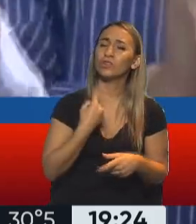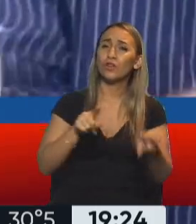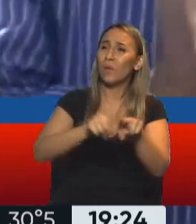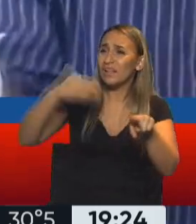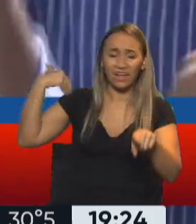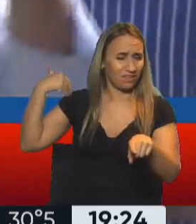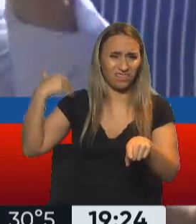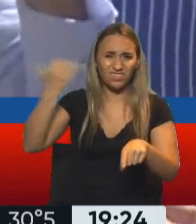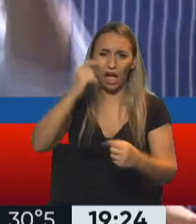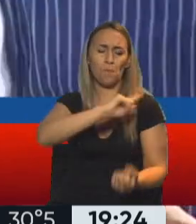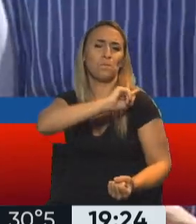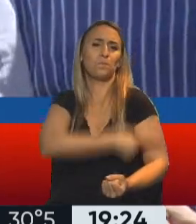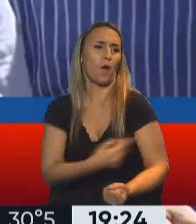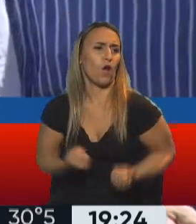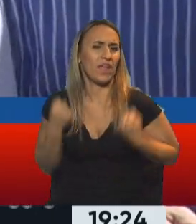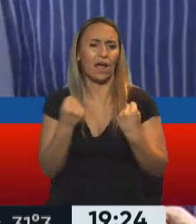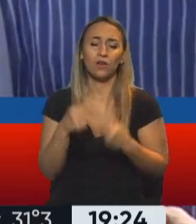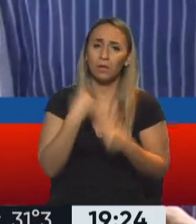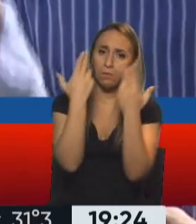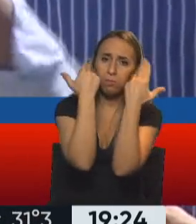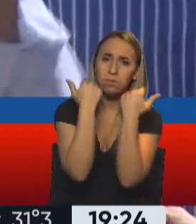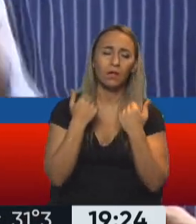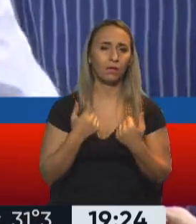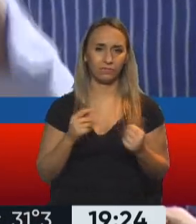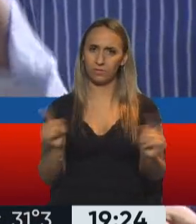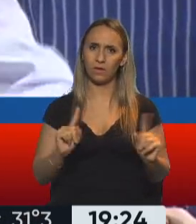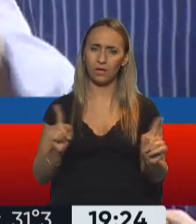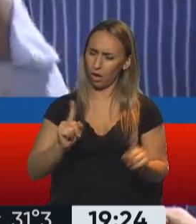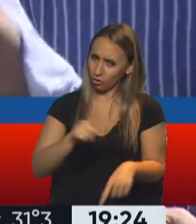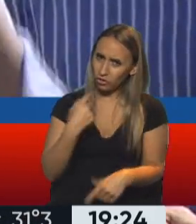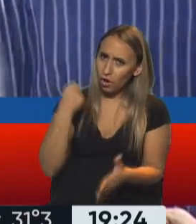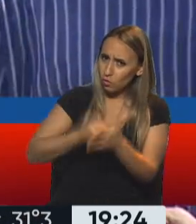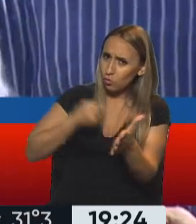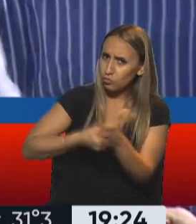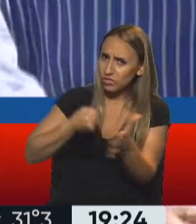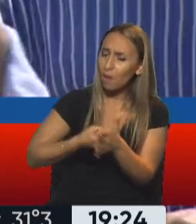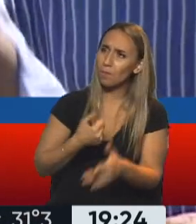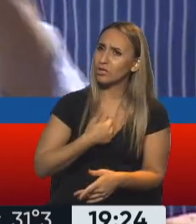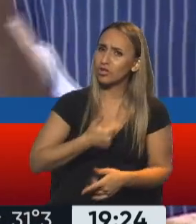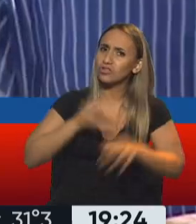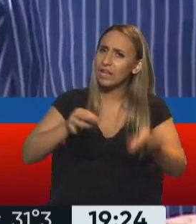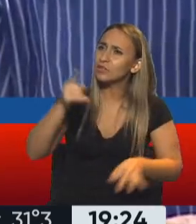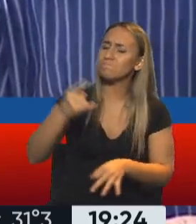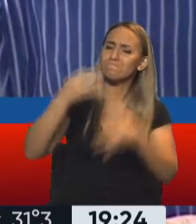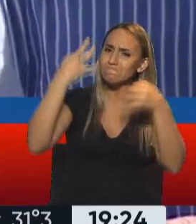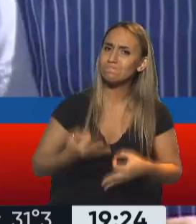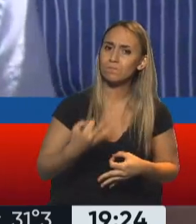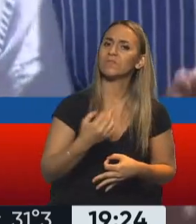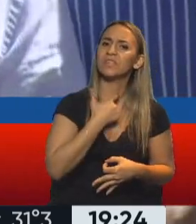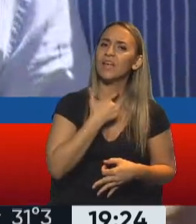estamos empoderados, ya no somos más borregos, ya vamos a luchar por lo que creemos que nos corresponde, que es tener una vida mejor.